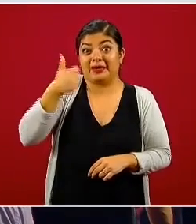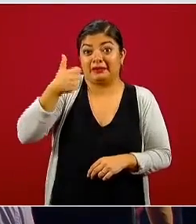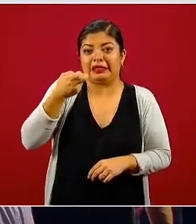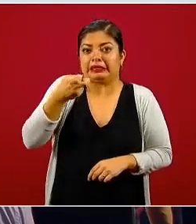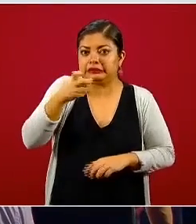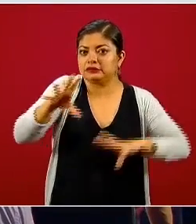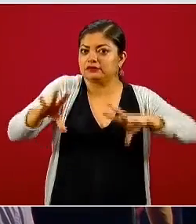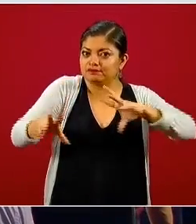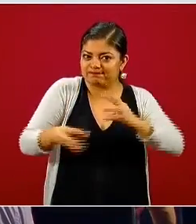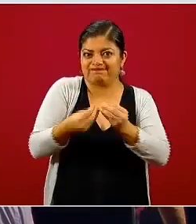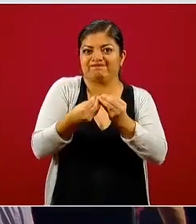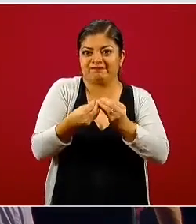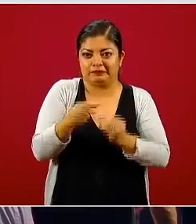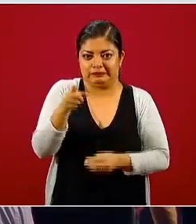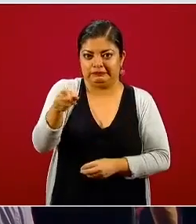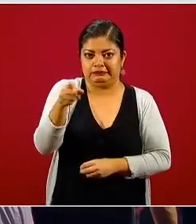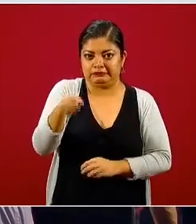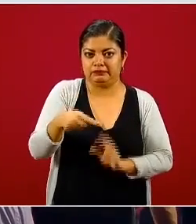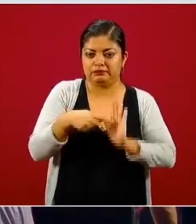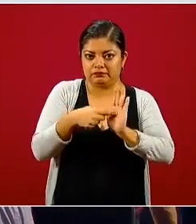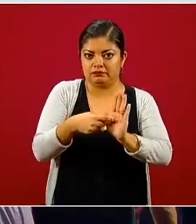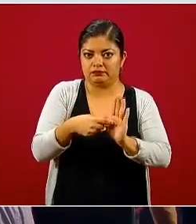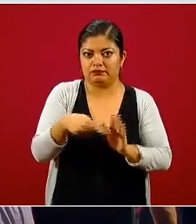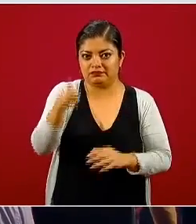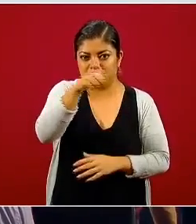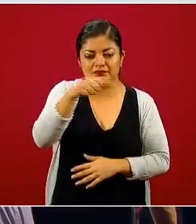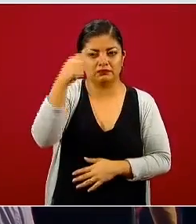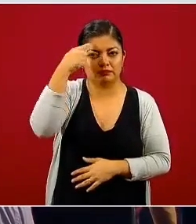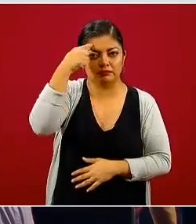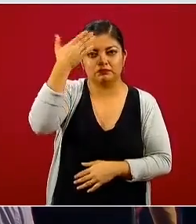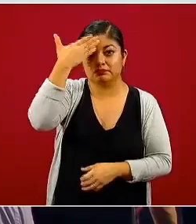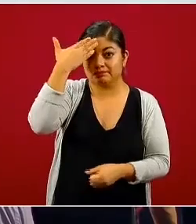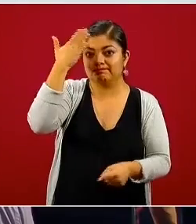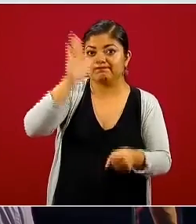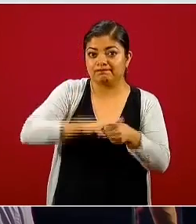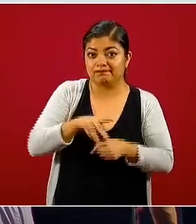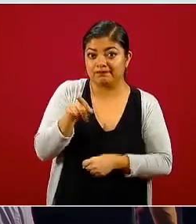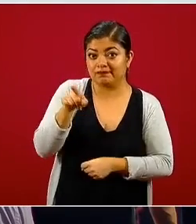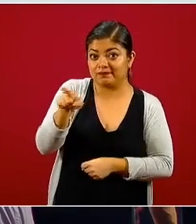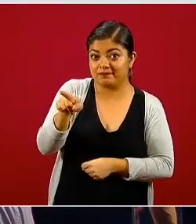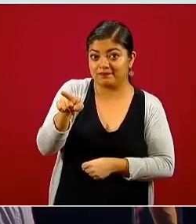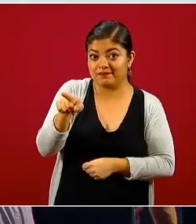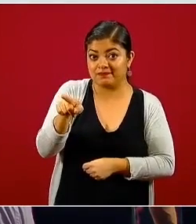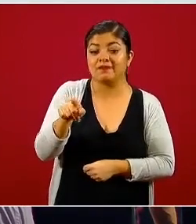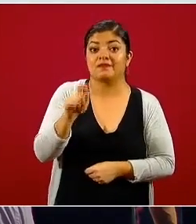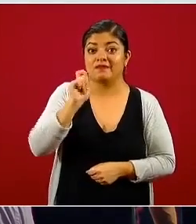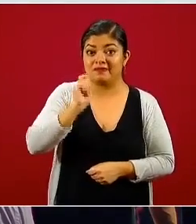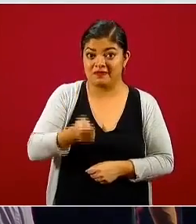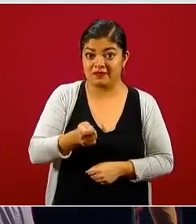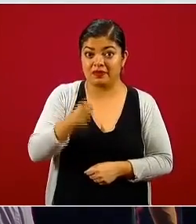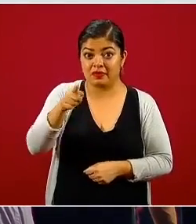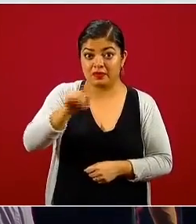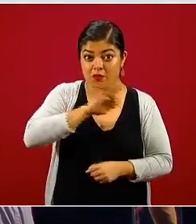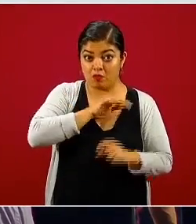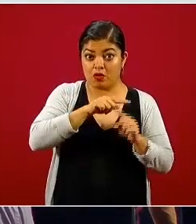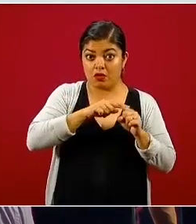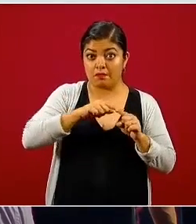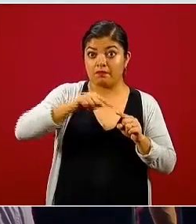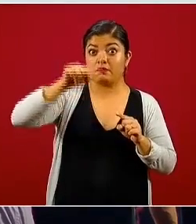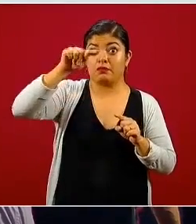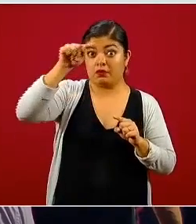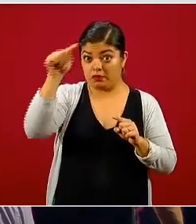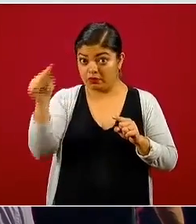registrado. Entonces, tengan en mente, esta curva nunca va a disminuir, esta